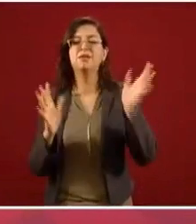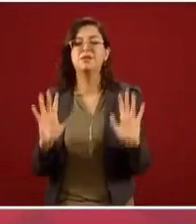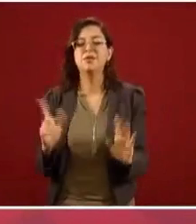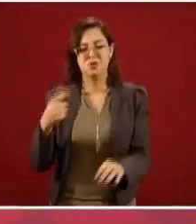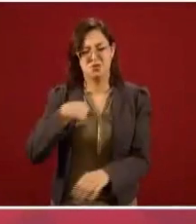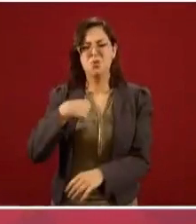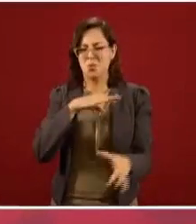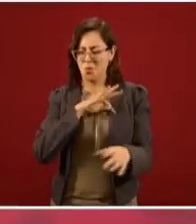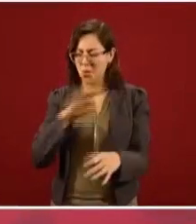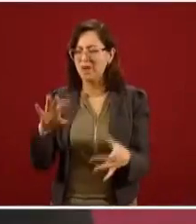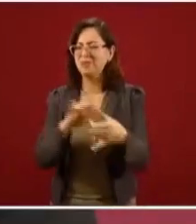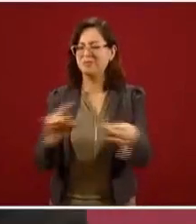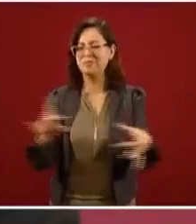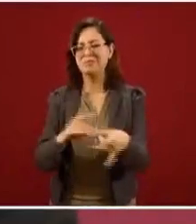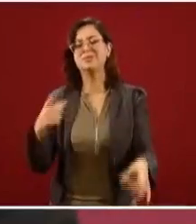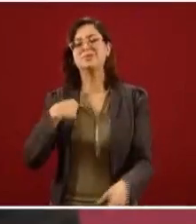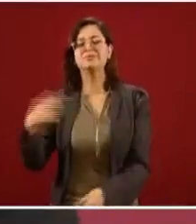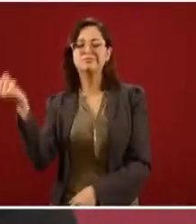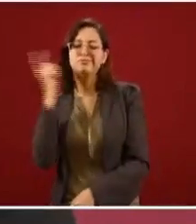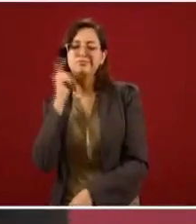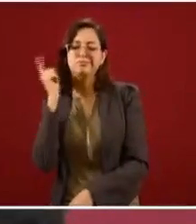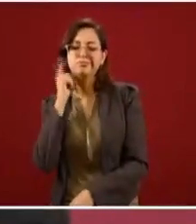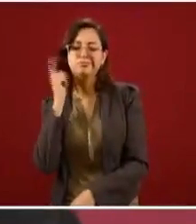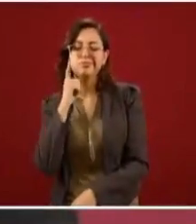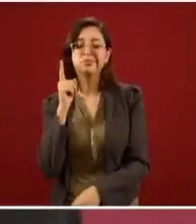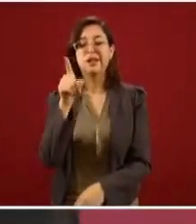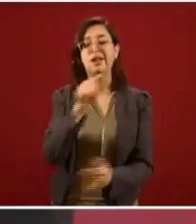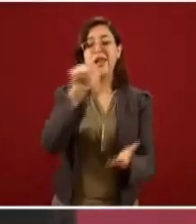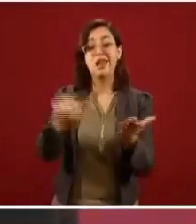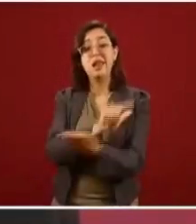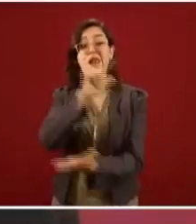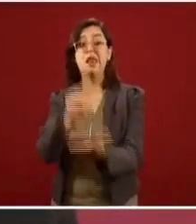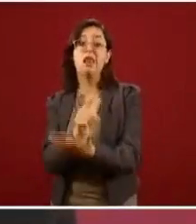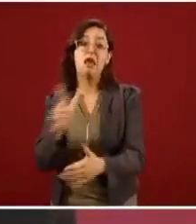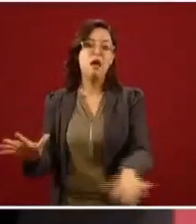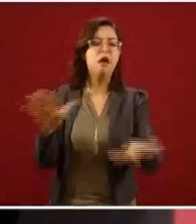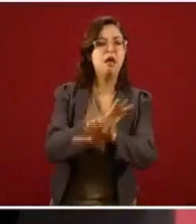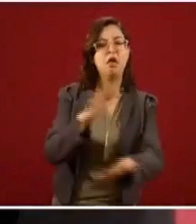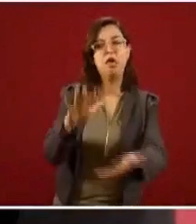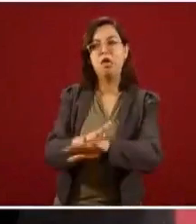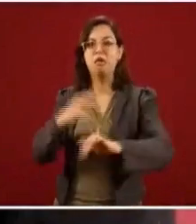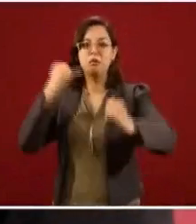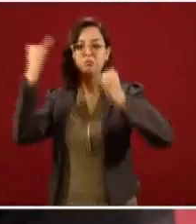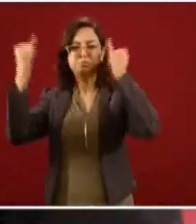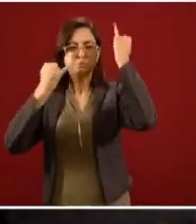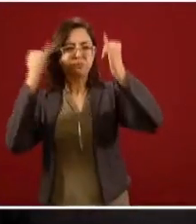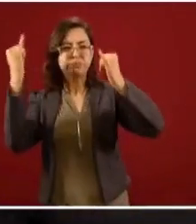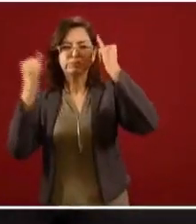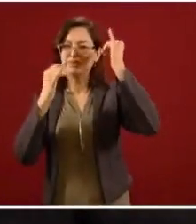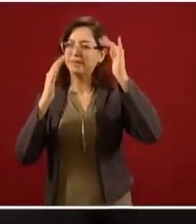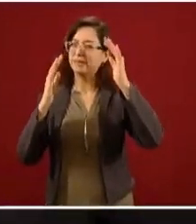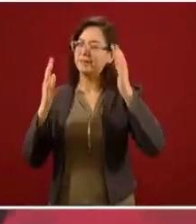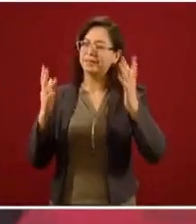enteré de esta supuesta ley. De repente,